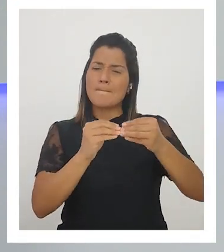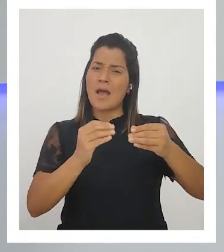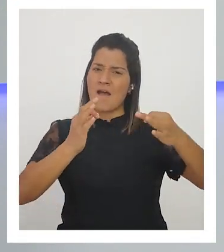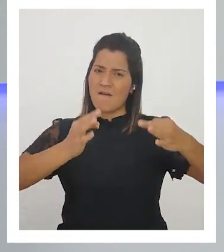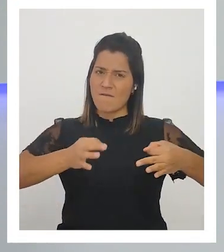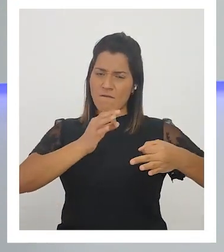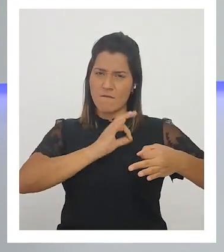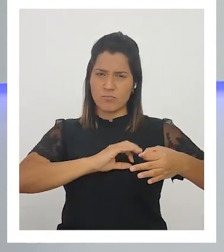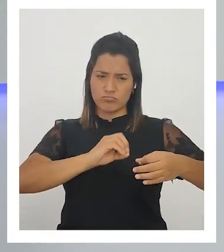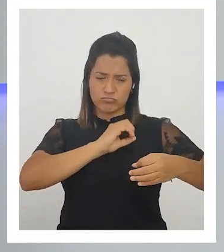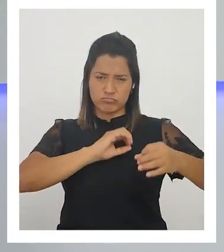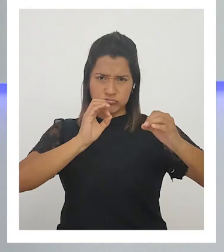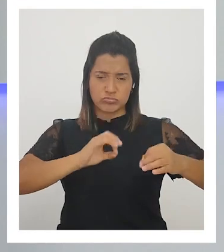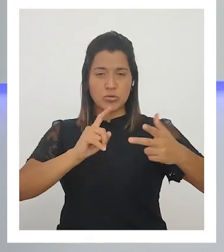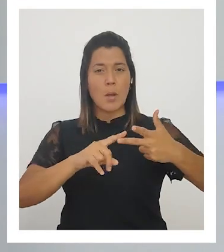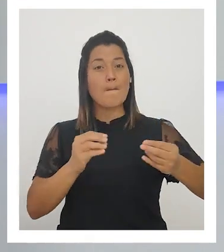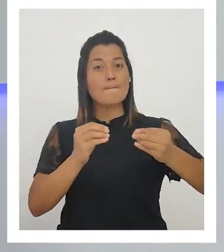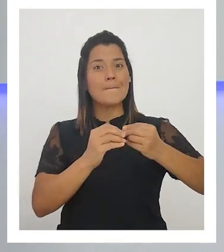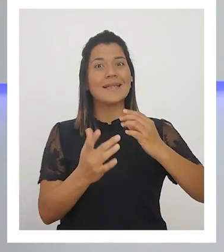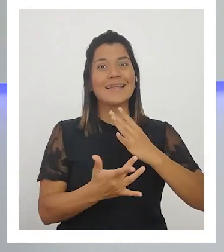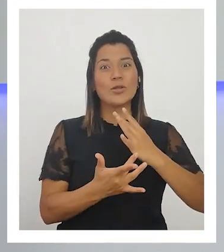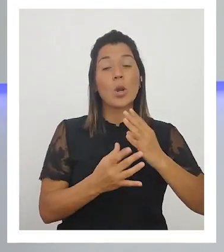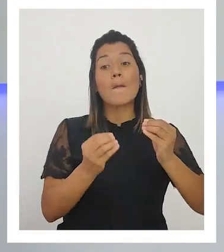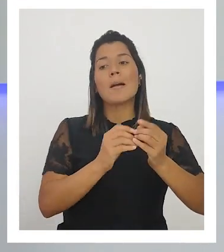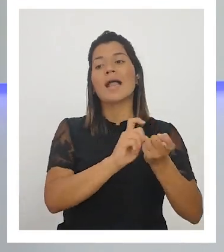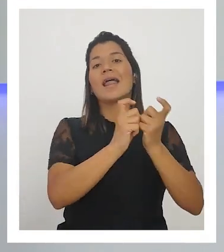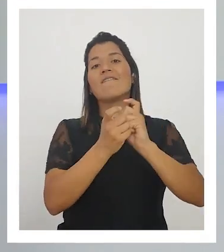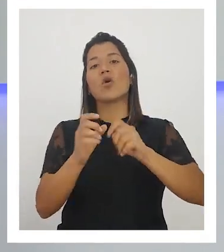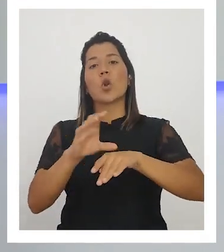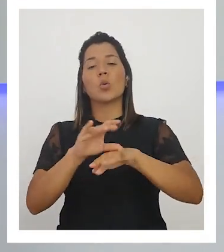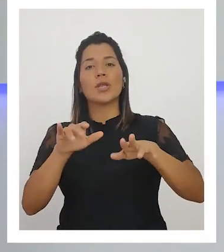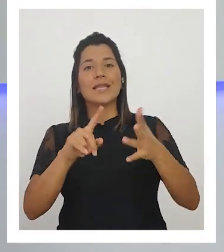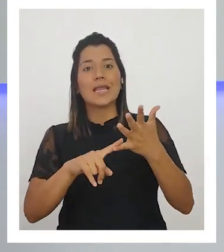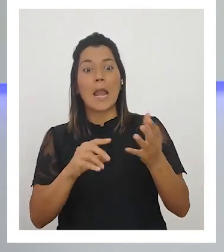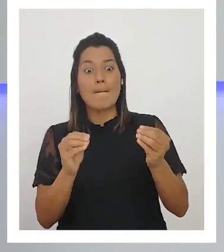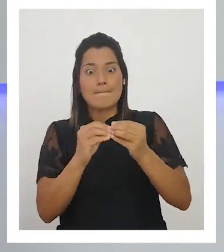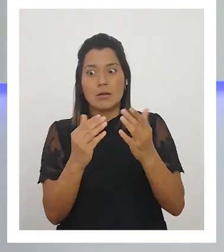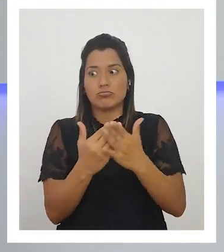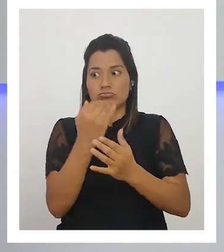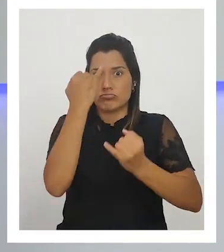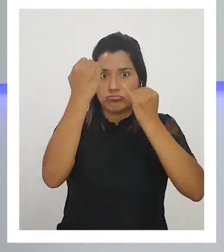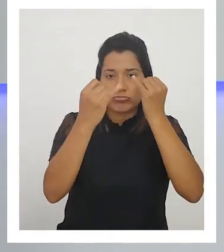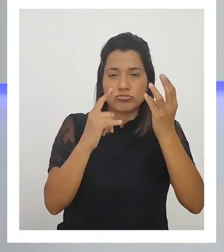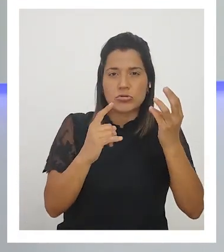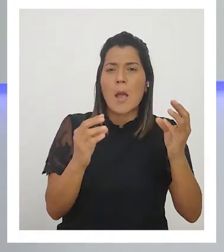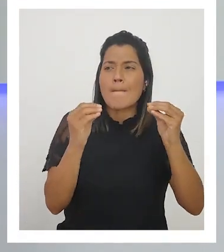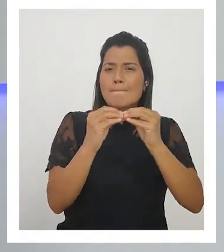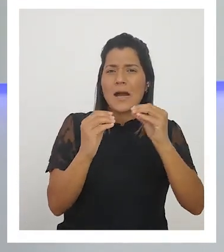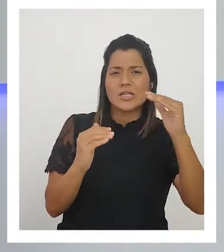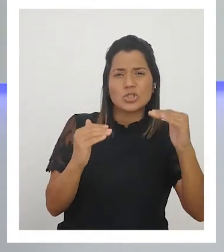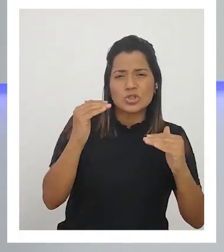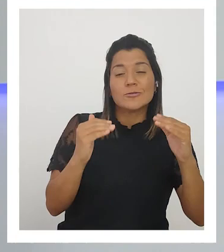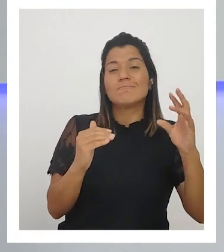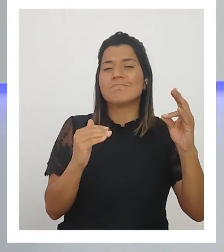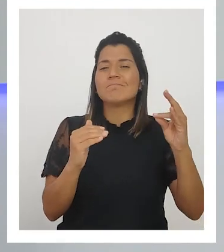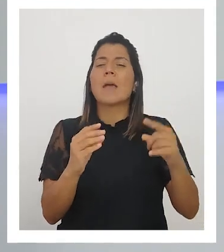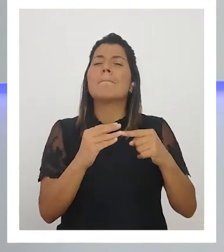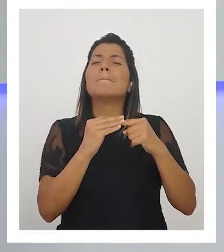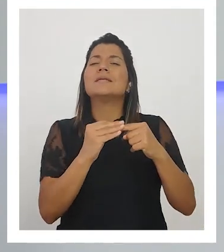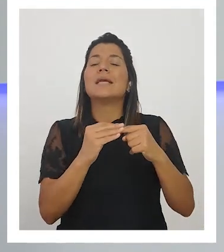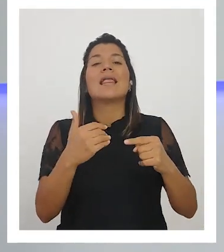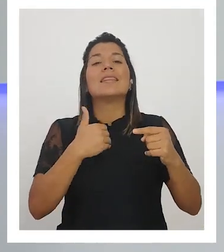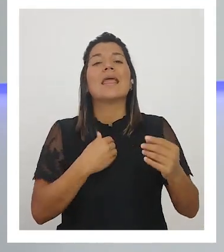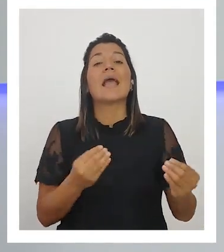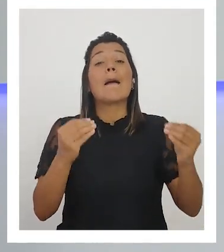tengan más transformación digital, sean más innovadoras, más sostenibles y sobre todo también que tengan más